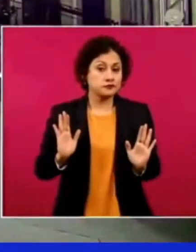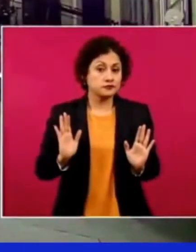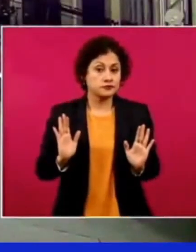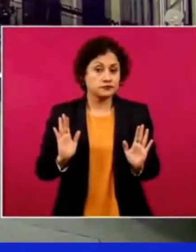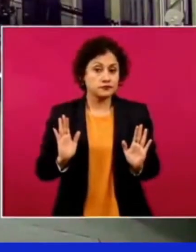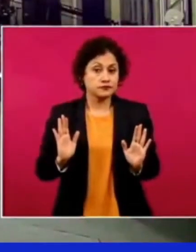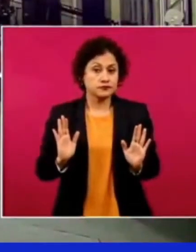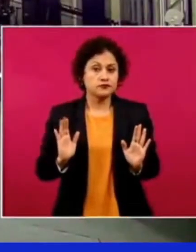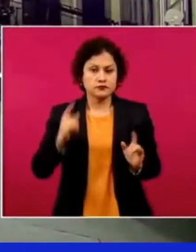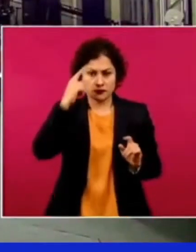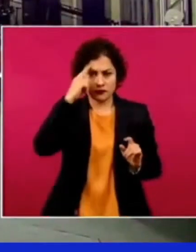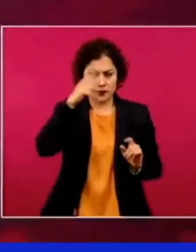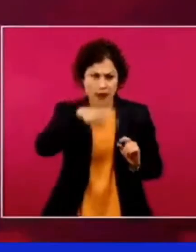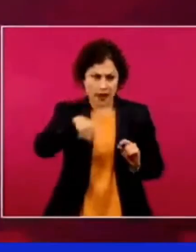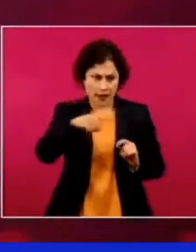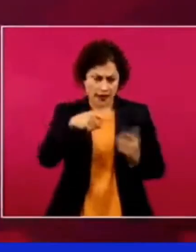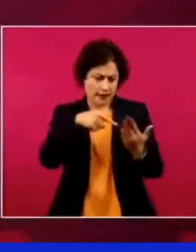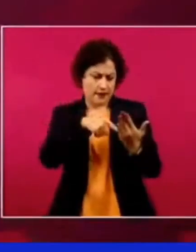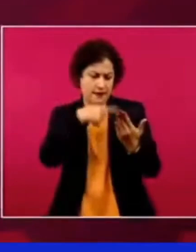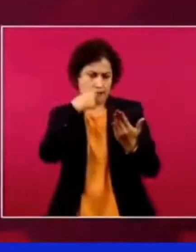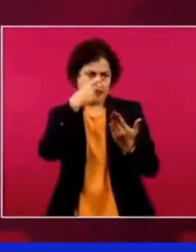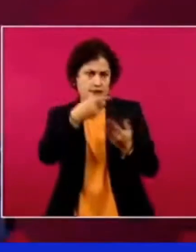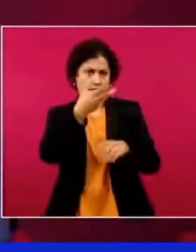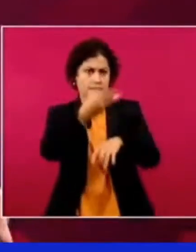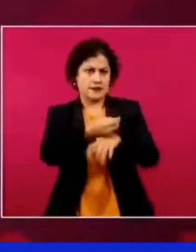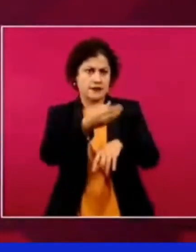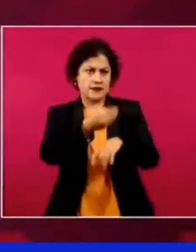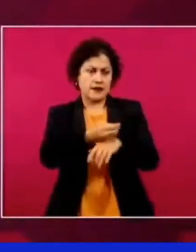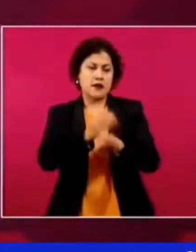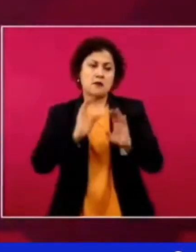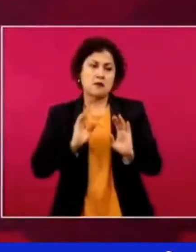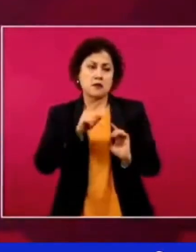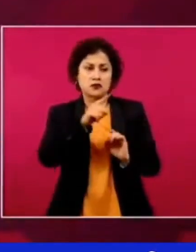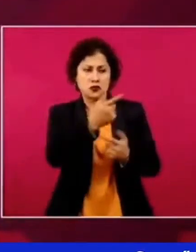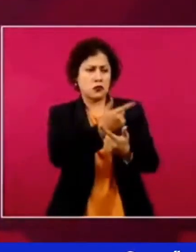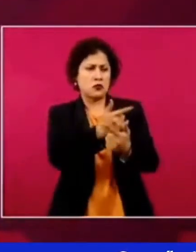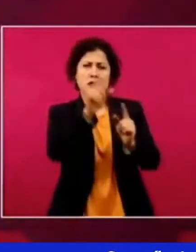para hacer la obra. Esa es la otra condición.